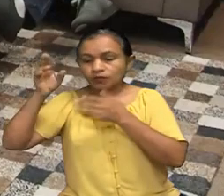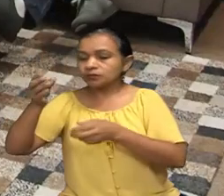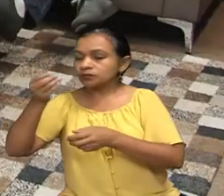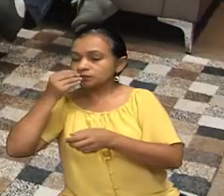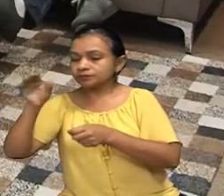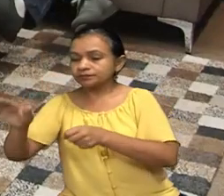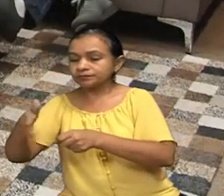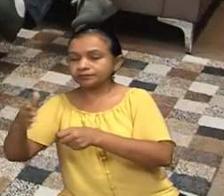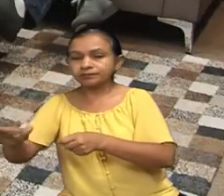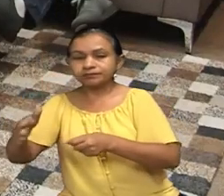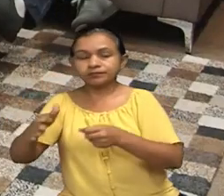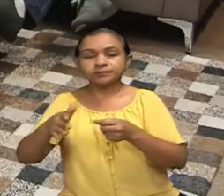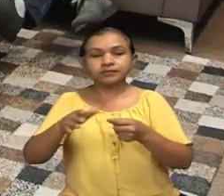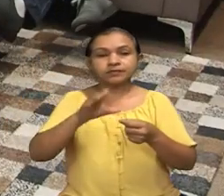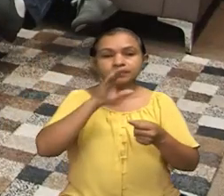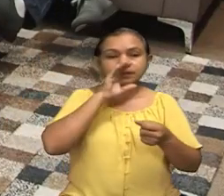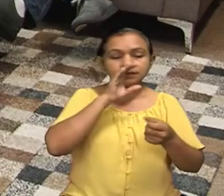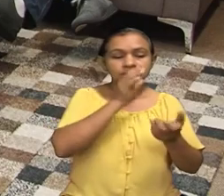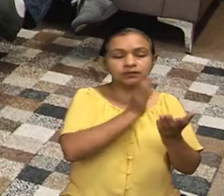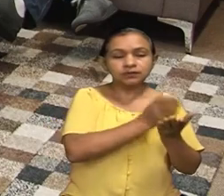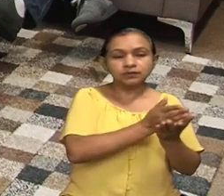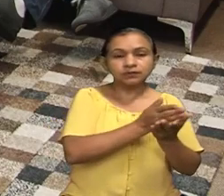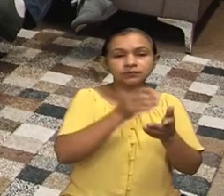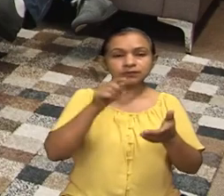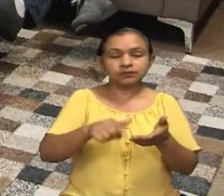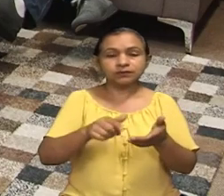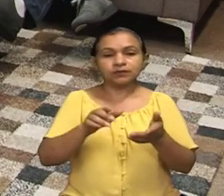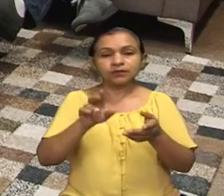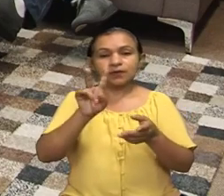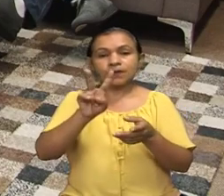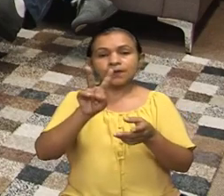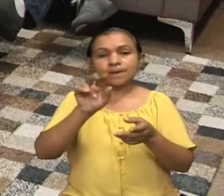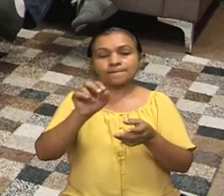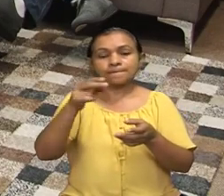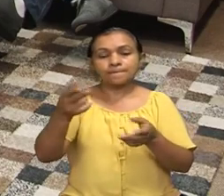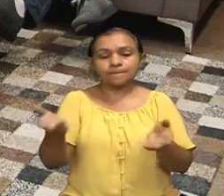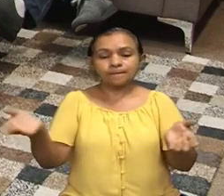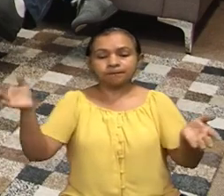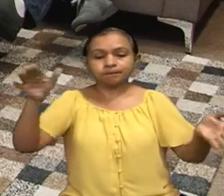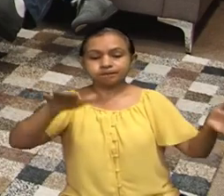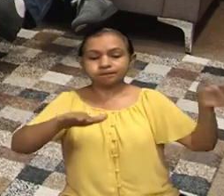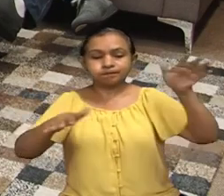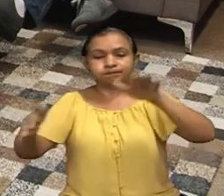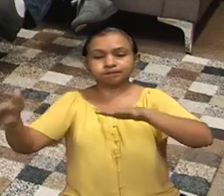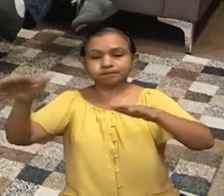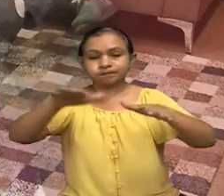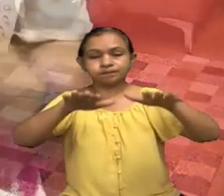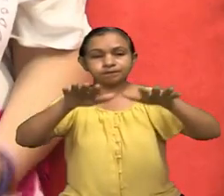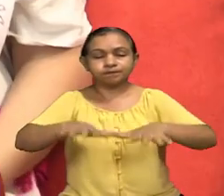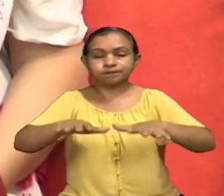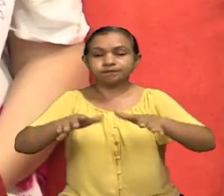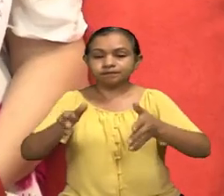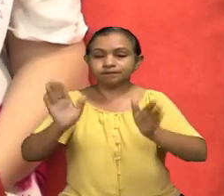hicieron un chancho con yuca y otros hicieron un bao. Entonces se les dio un reconocimiento y se les promueve para